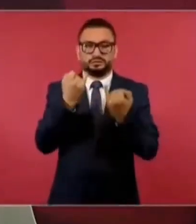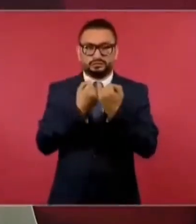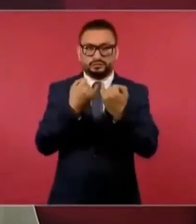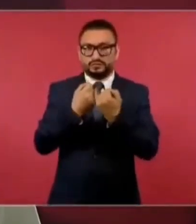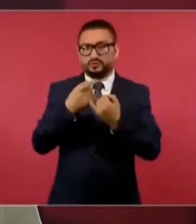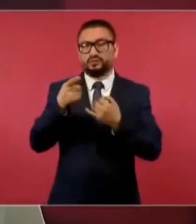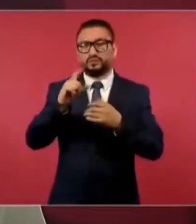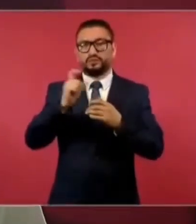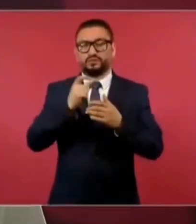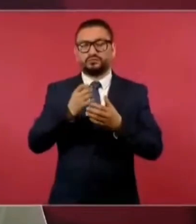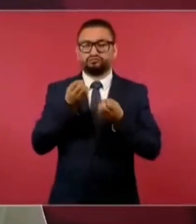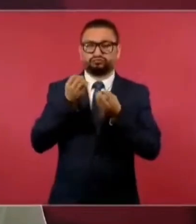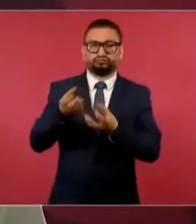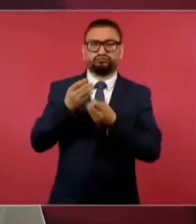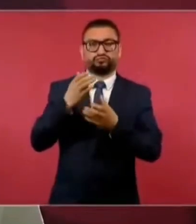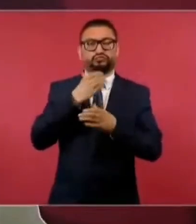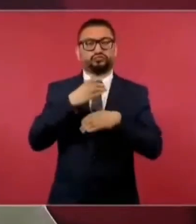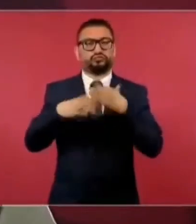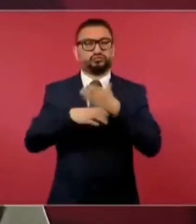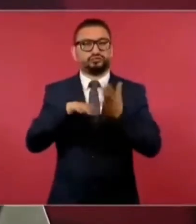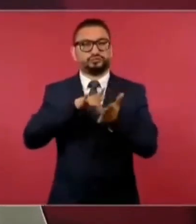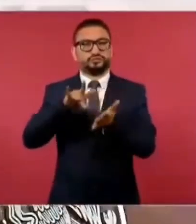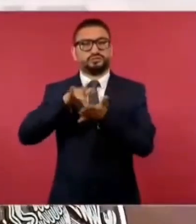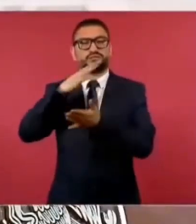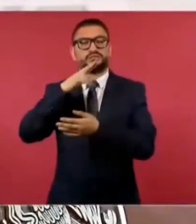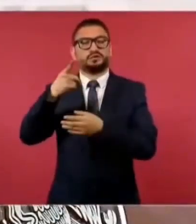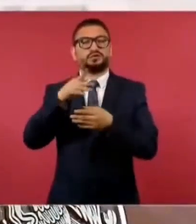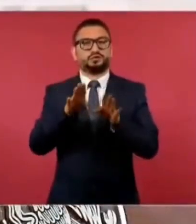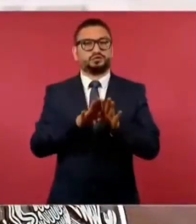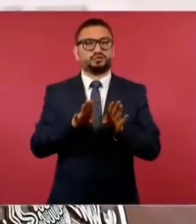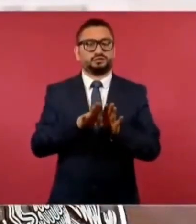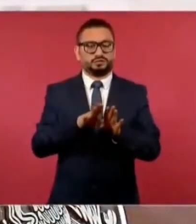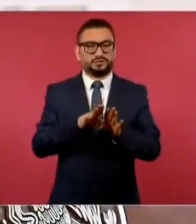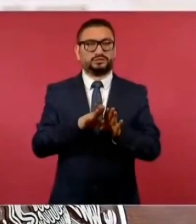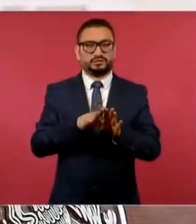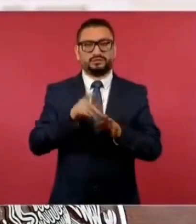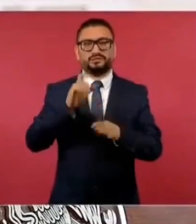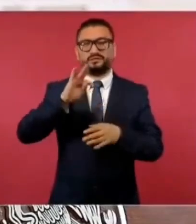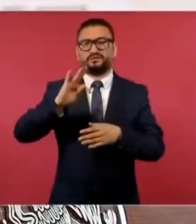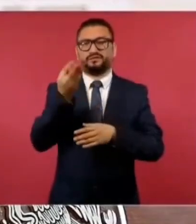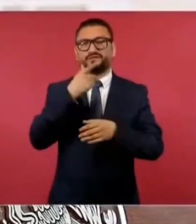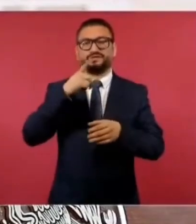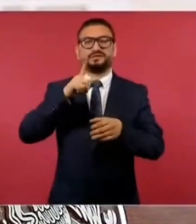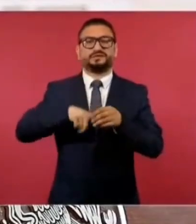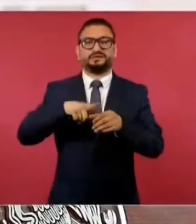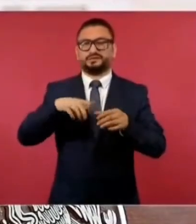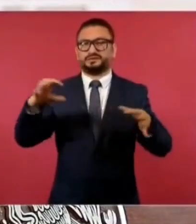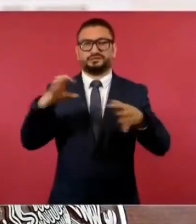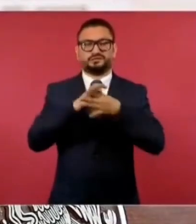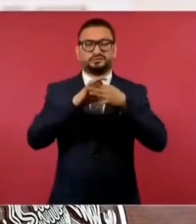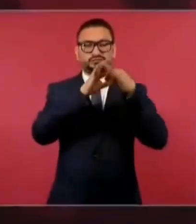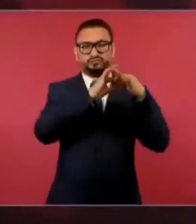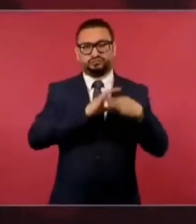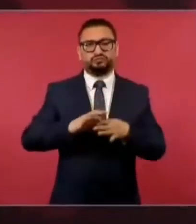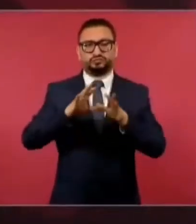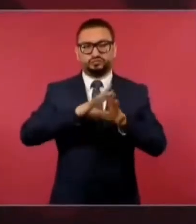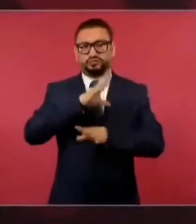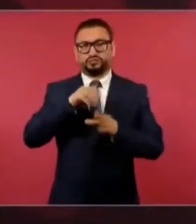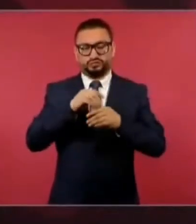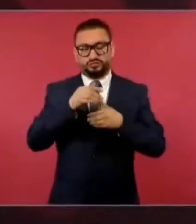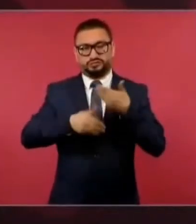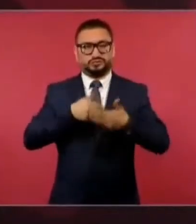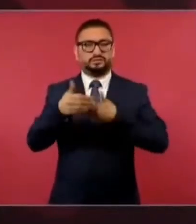del abasto y demás con la federalización, además de muchos otros procesos que tienen que